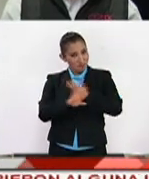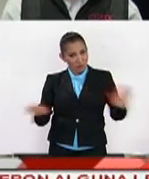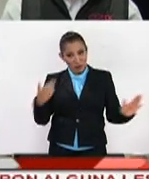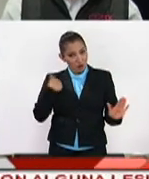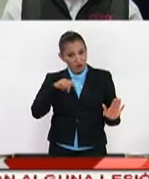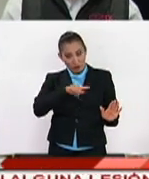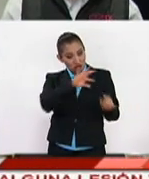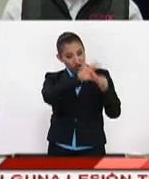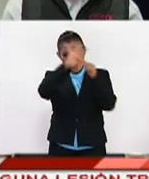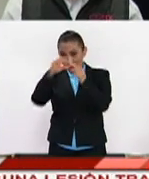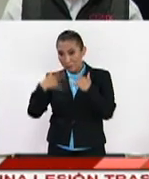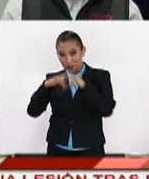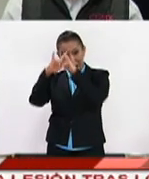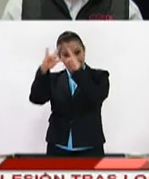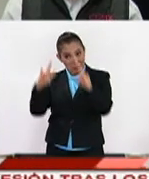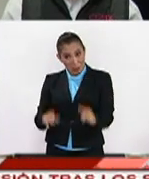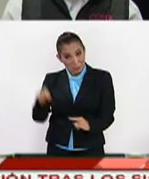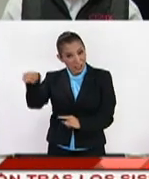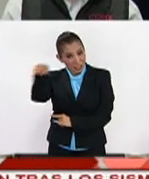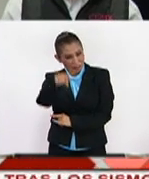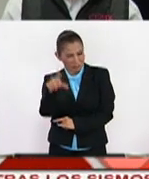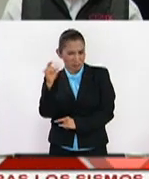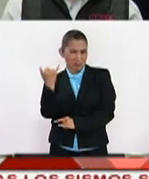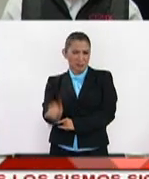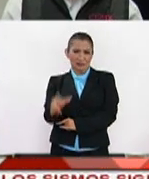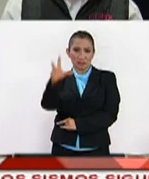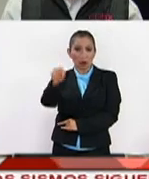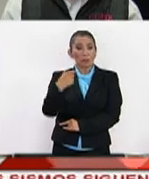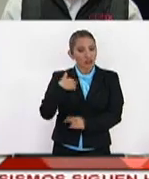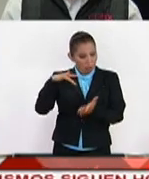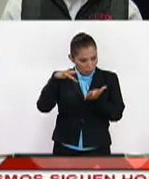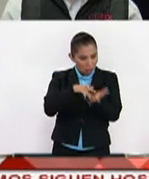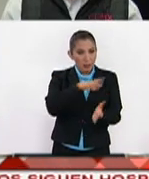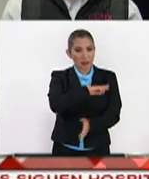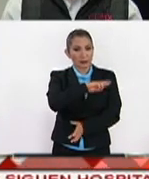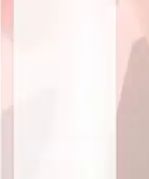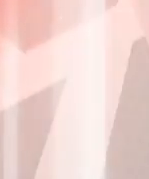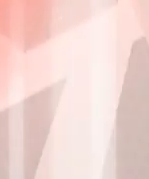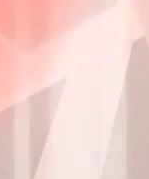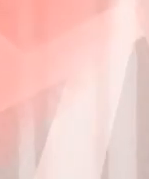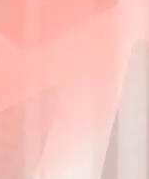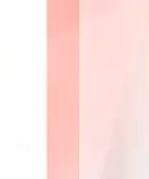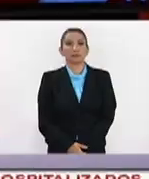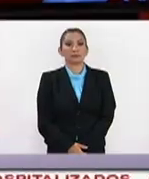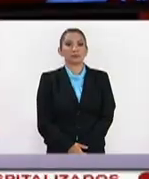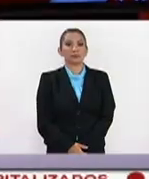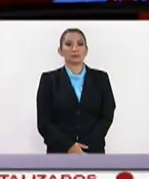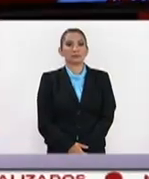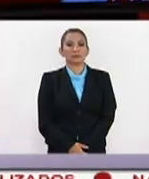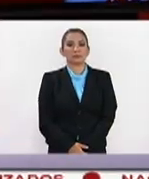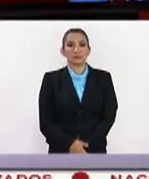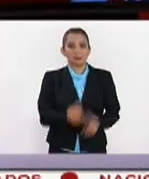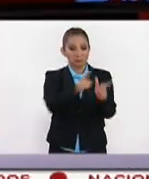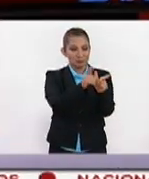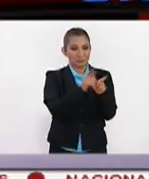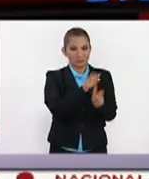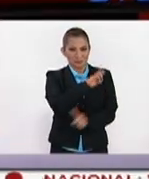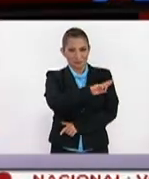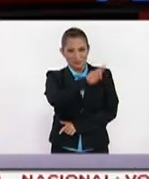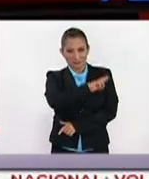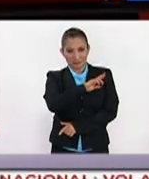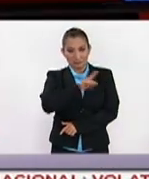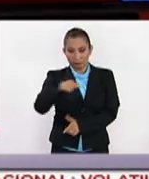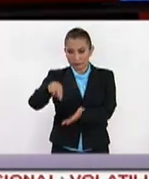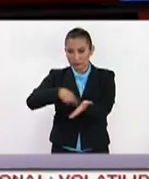Nosotros no estamos colocando a familias en campamentos, por eso damos ayuda de renta. La iniciativa privada firmó un